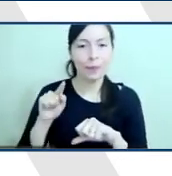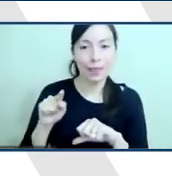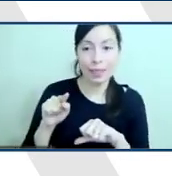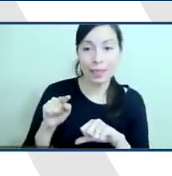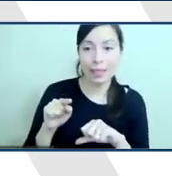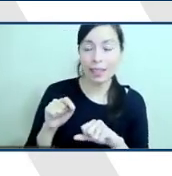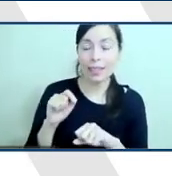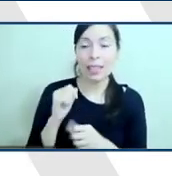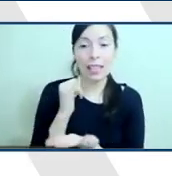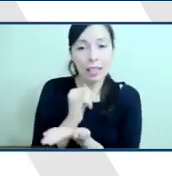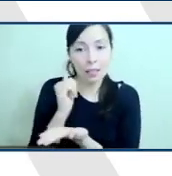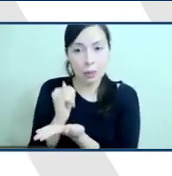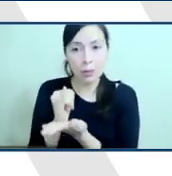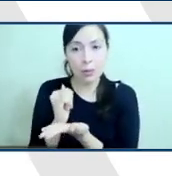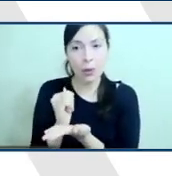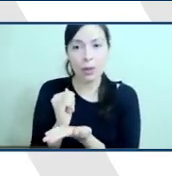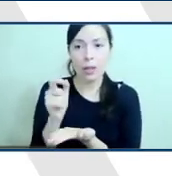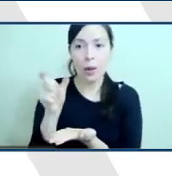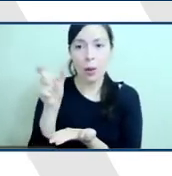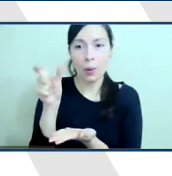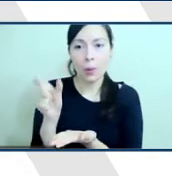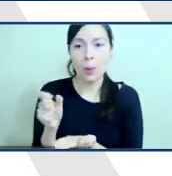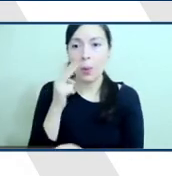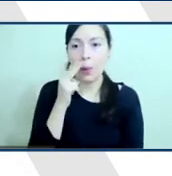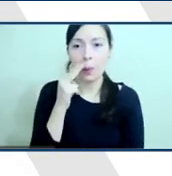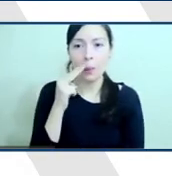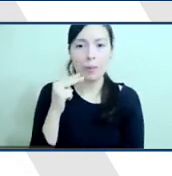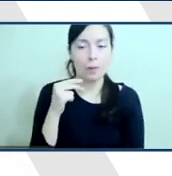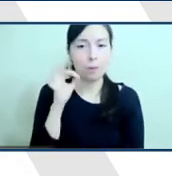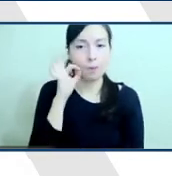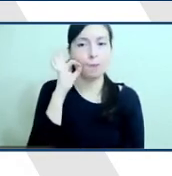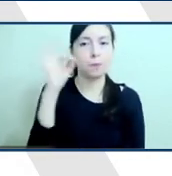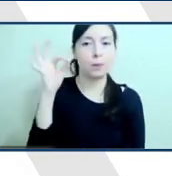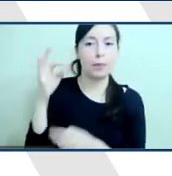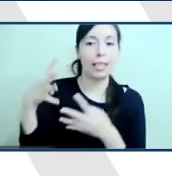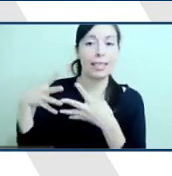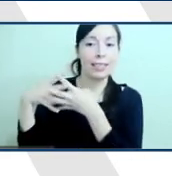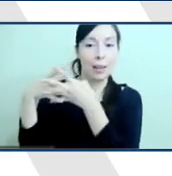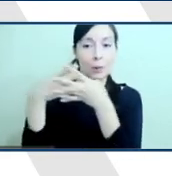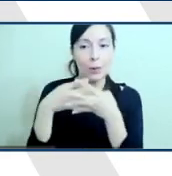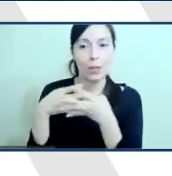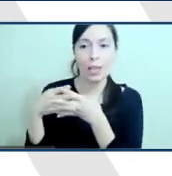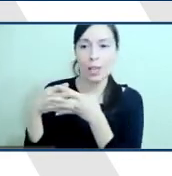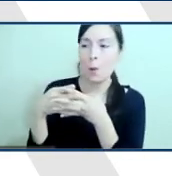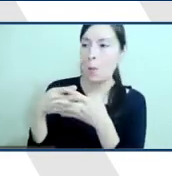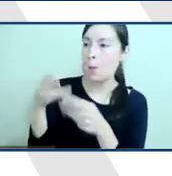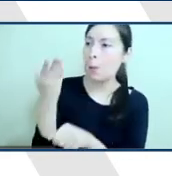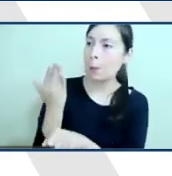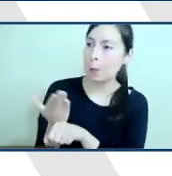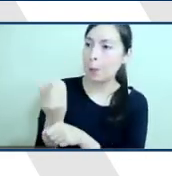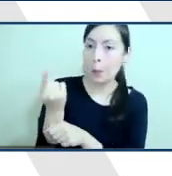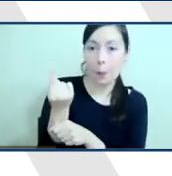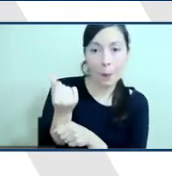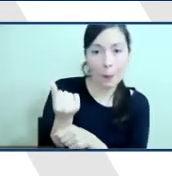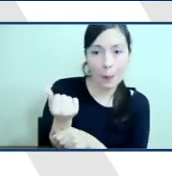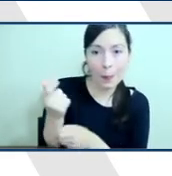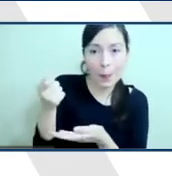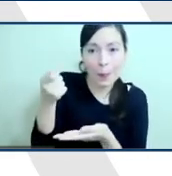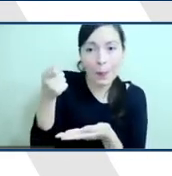institución y a un millonario estadounidense de financiar una estación que se instaló en Calama en